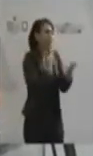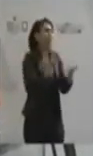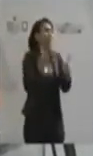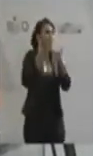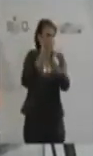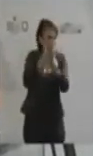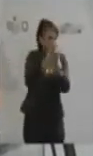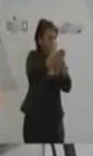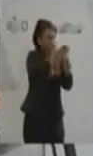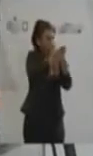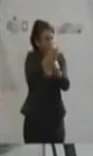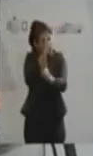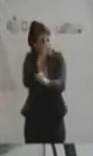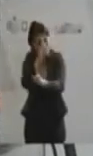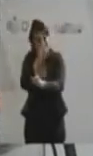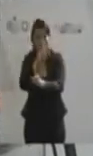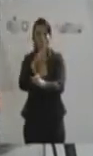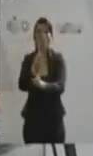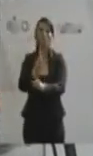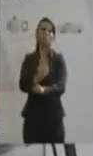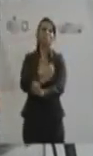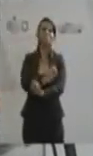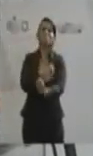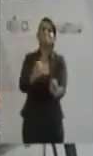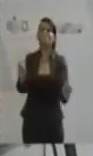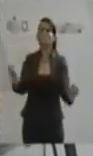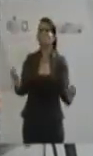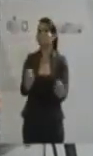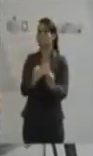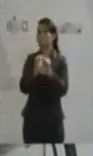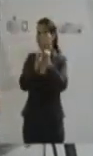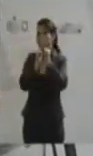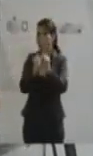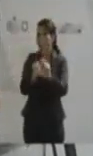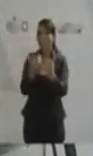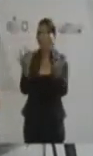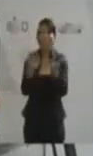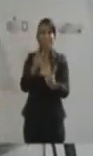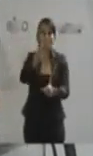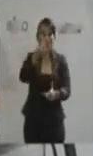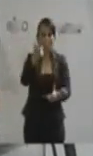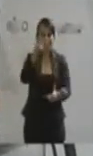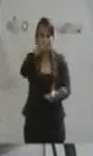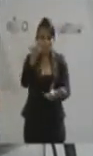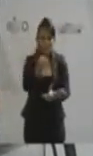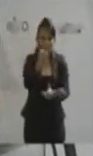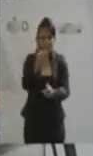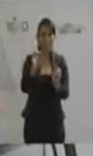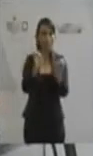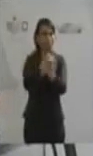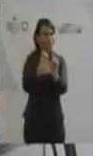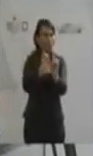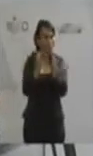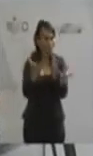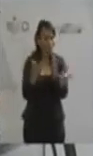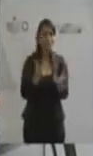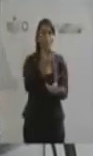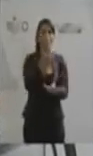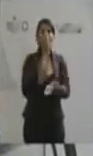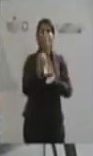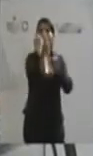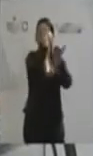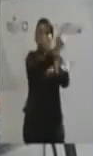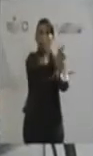lamentablemente en querétaro hace muchos años que no es que es la procuraduría dicen que es porque no se le da presupuesto